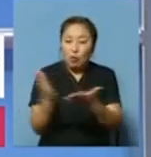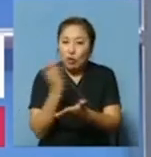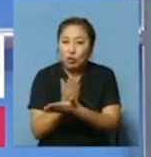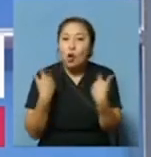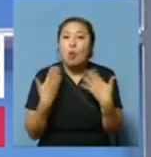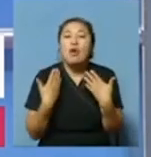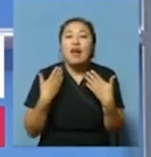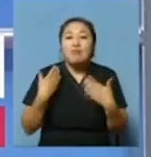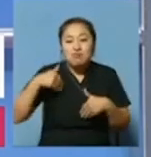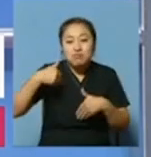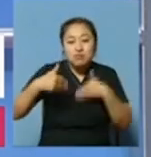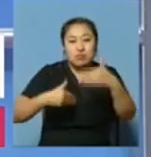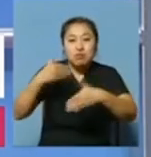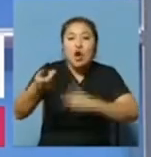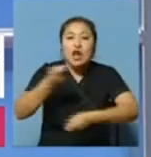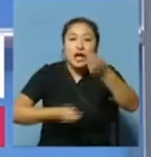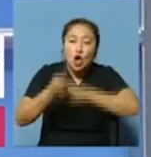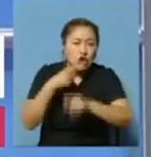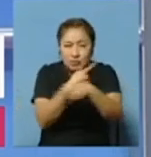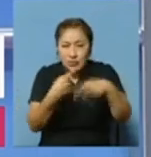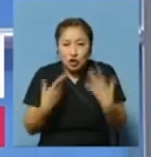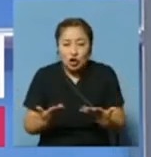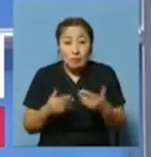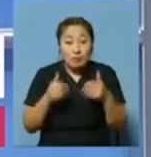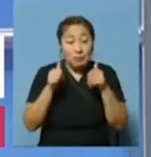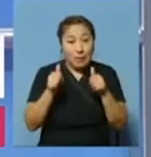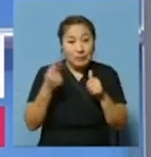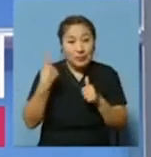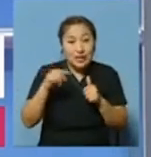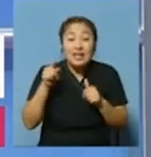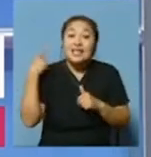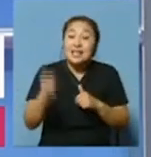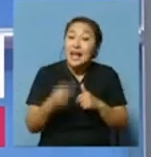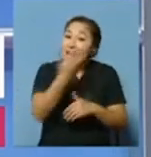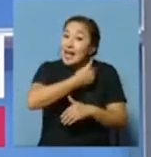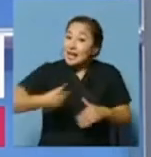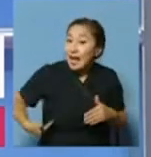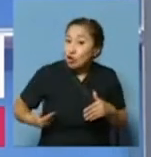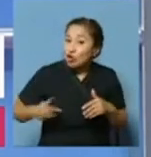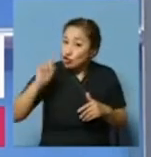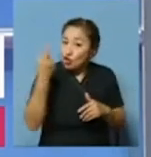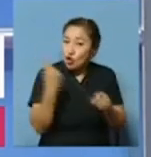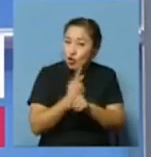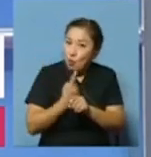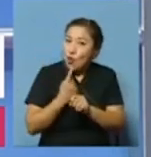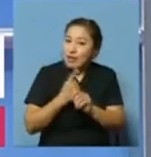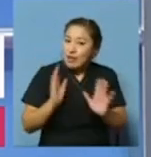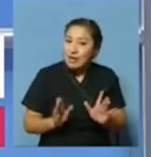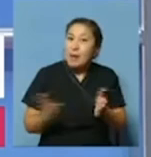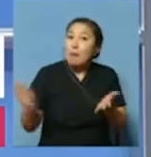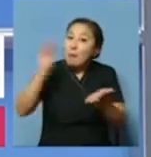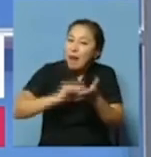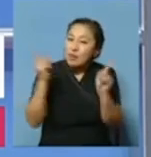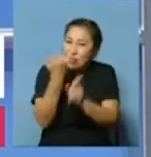pueda funcionar el comercio a la industria todo ahora bien si no sólo el estado no genera condiciones sino que aparte crea más